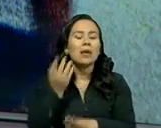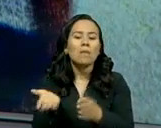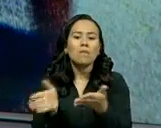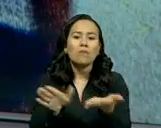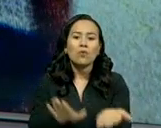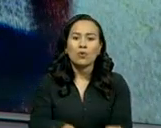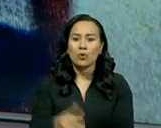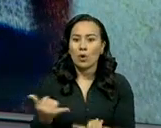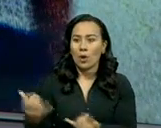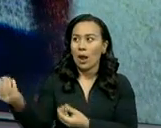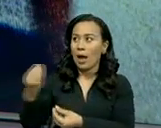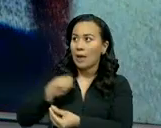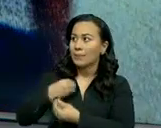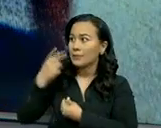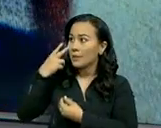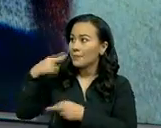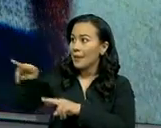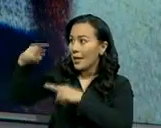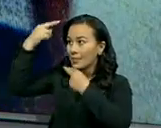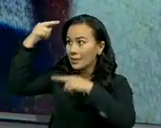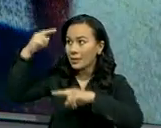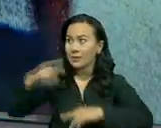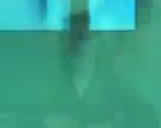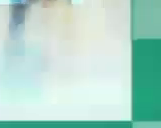Charlie Pisa nos tiene los detalles.